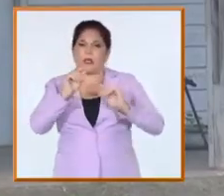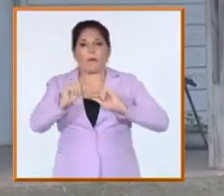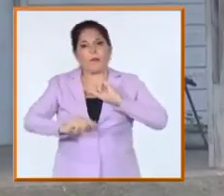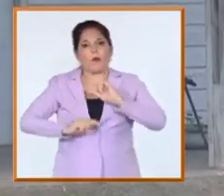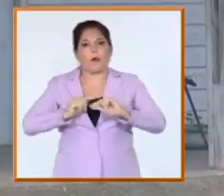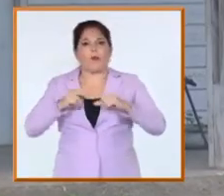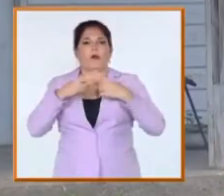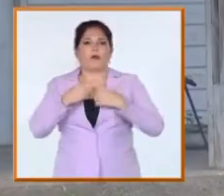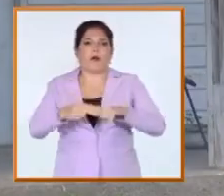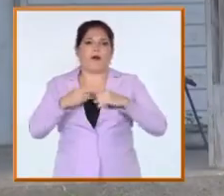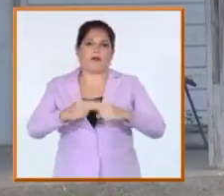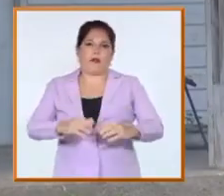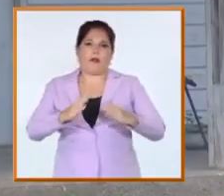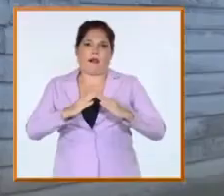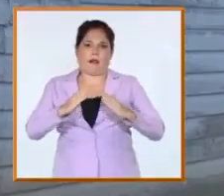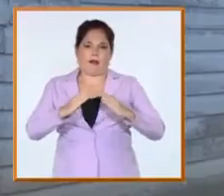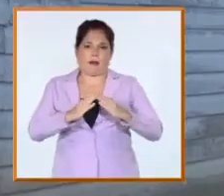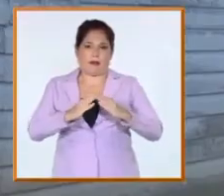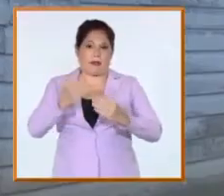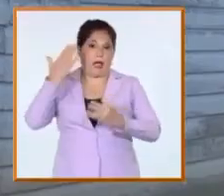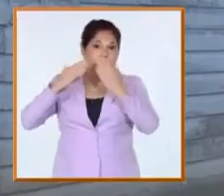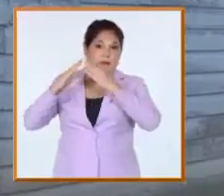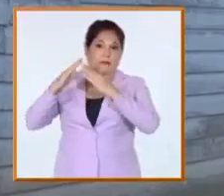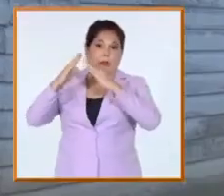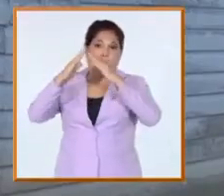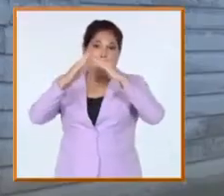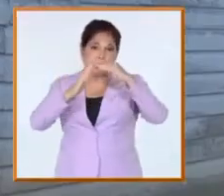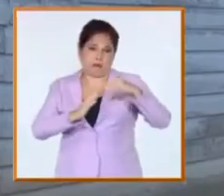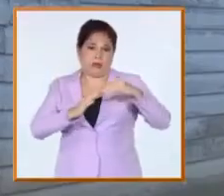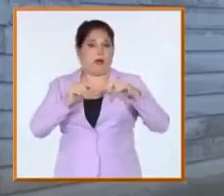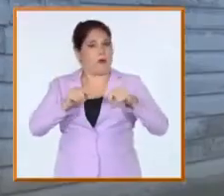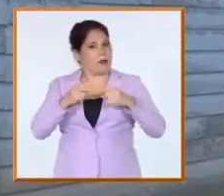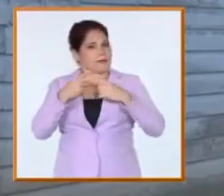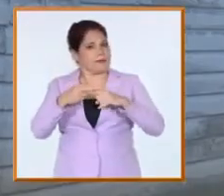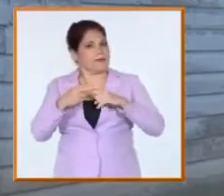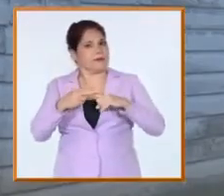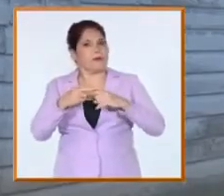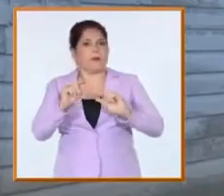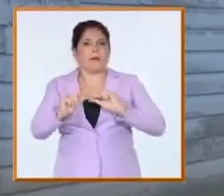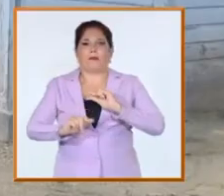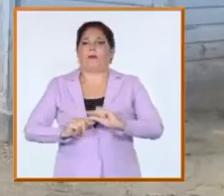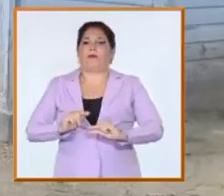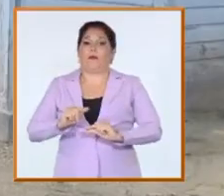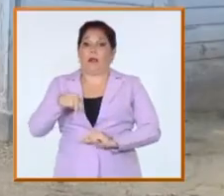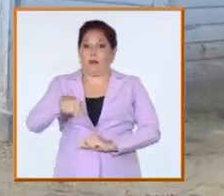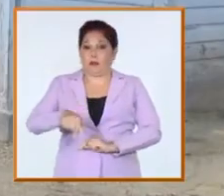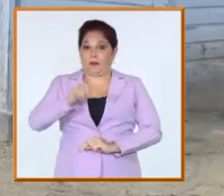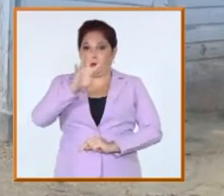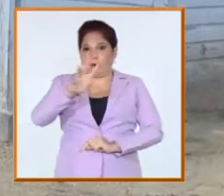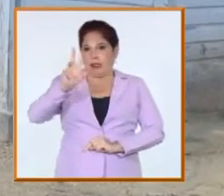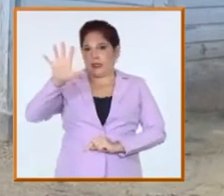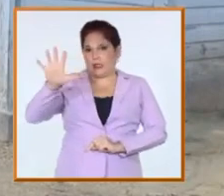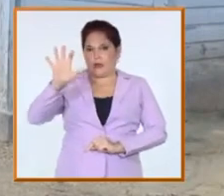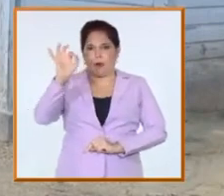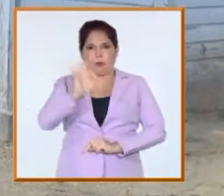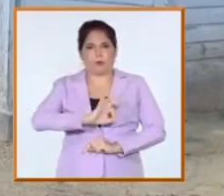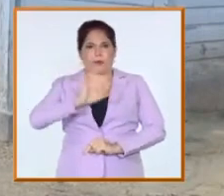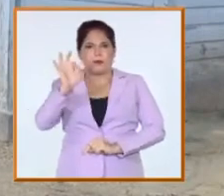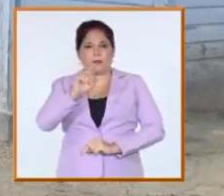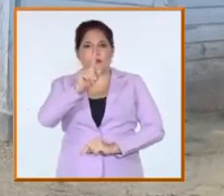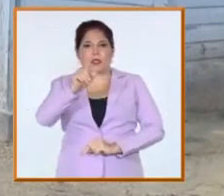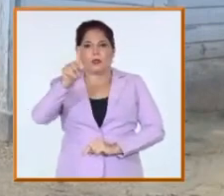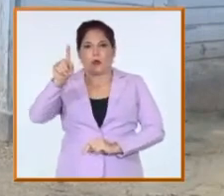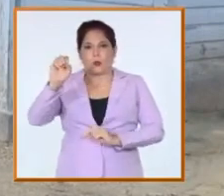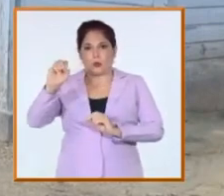del fondo habitacional severamente afectado por el evento hidrometeorológico hasta la fecha un 45% de las más de